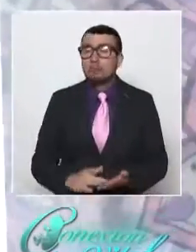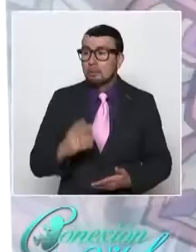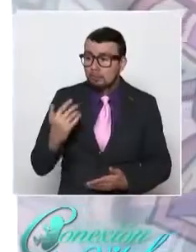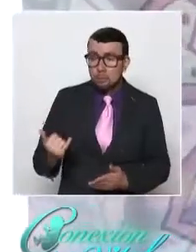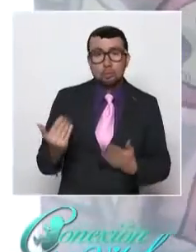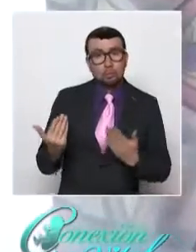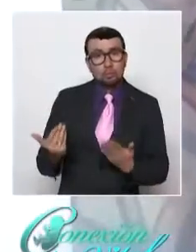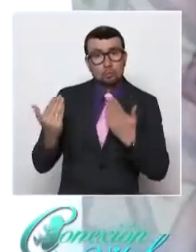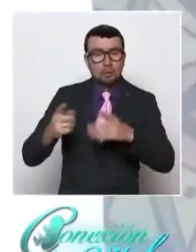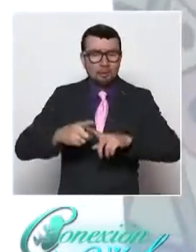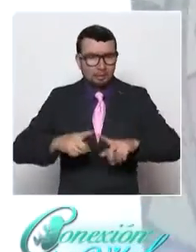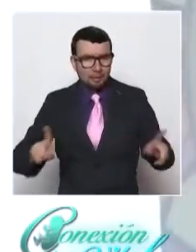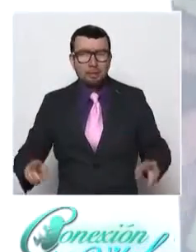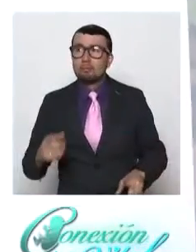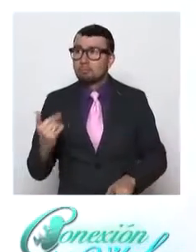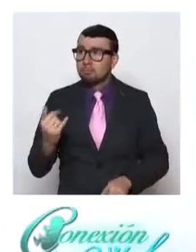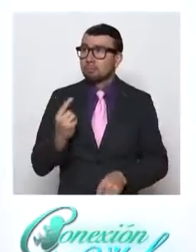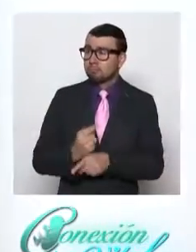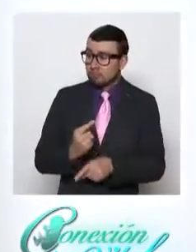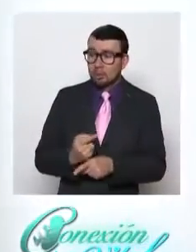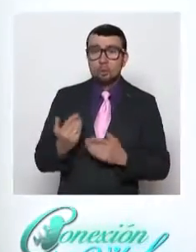humano, diferente.